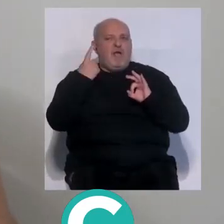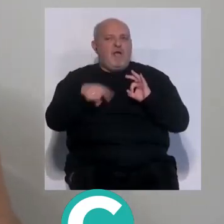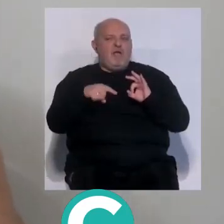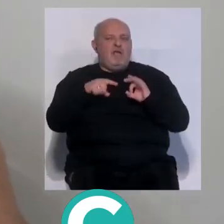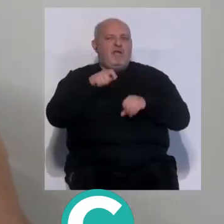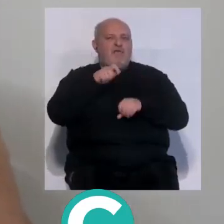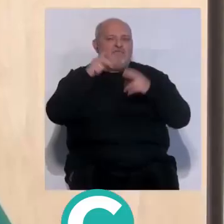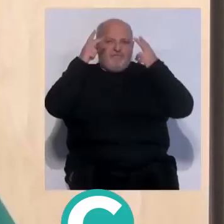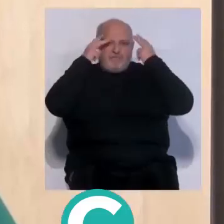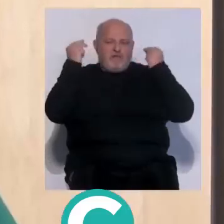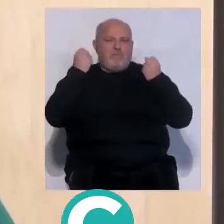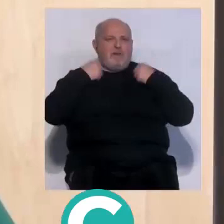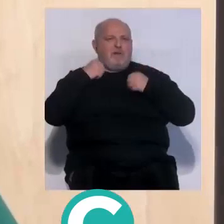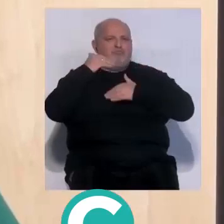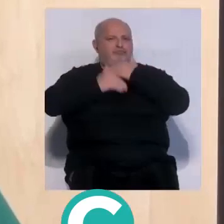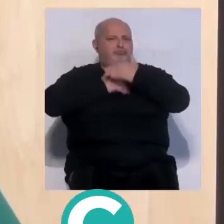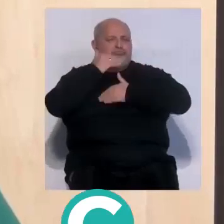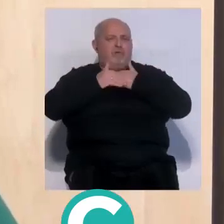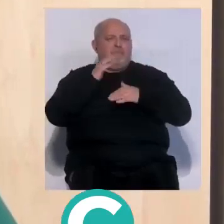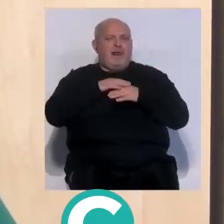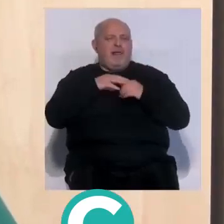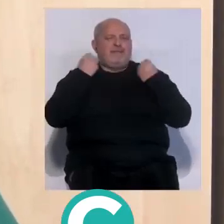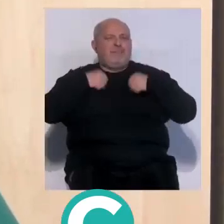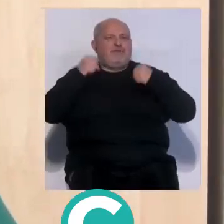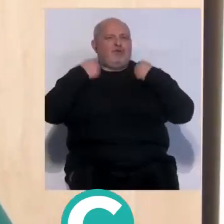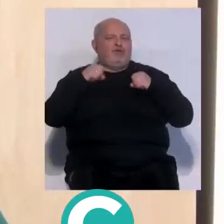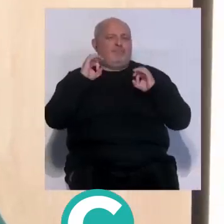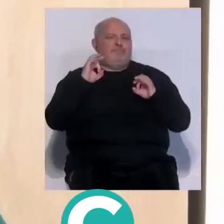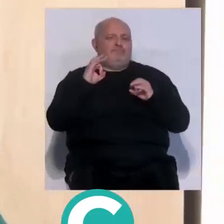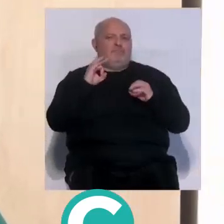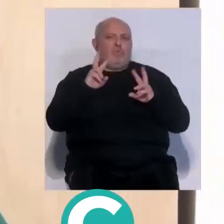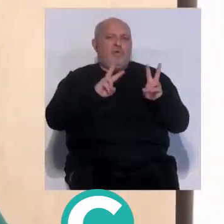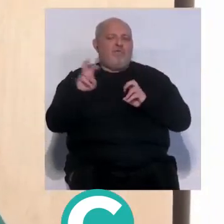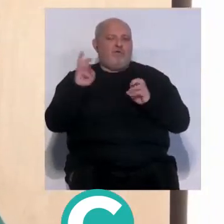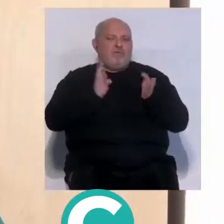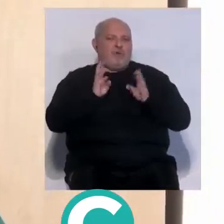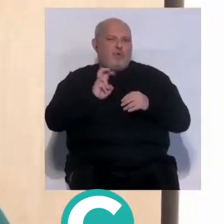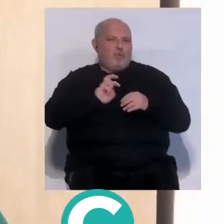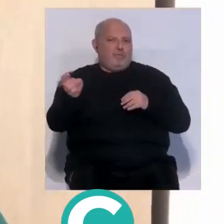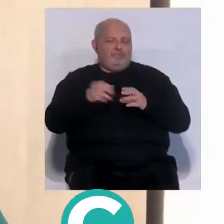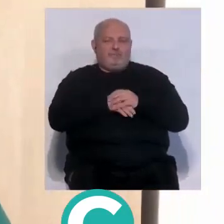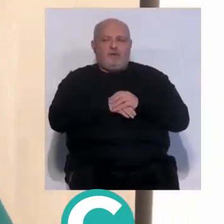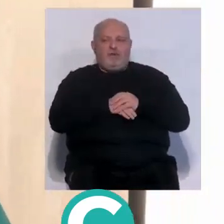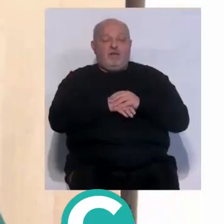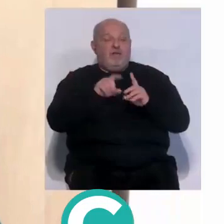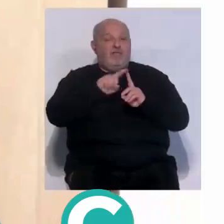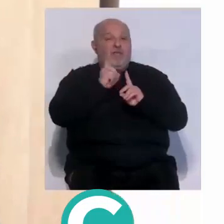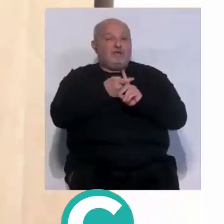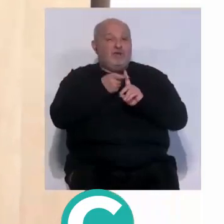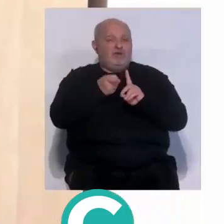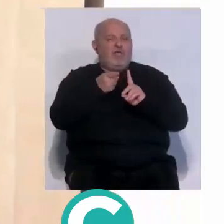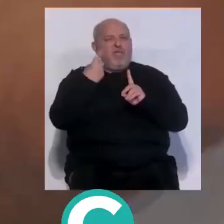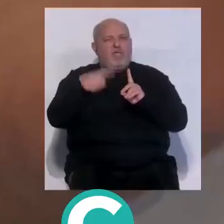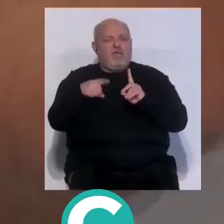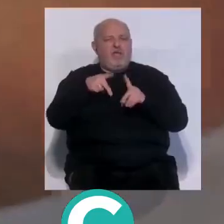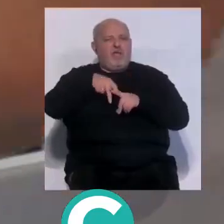con enfermera de prácticas avanzadas para el entrenamiento de los pacientes con nuevos tratamientos. En cuanto al diagnóstico,